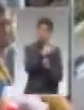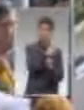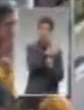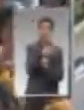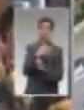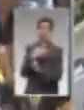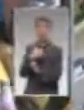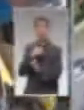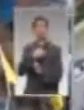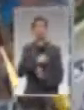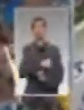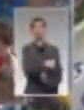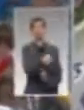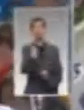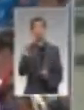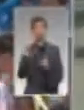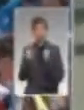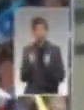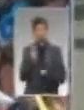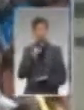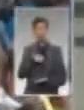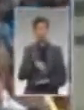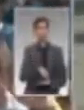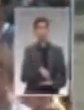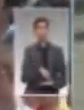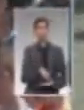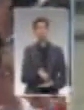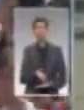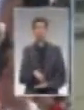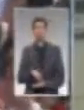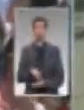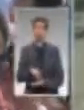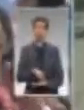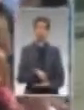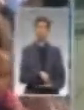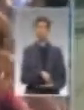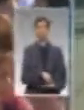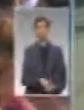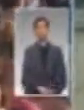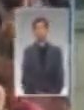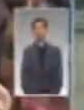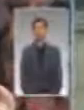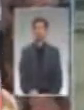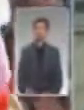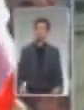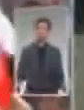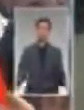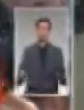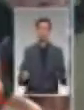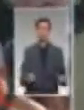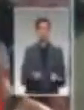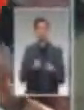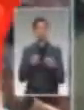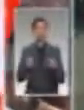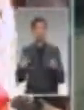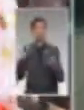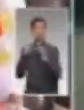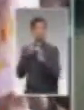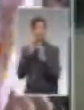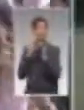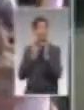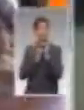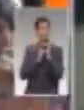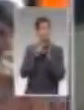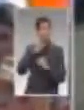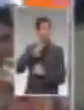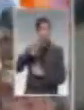la ocasión y con muchas donaciones para que salga al precio más barato posible. Y es un altar que